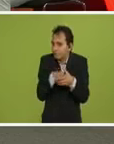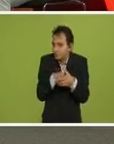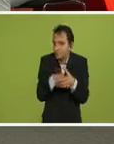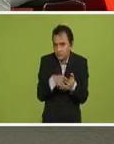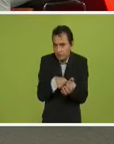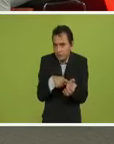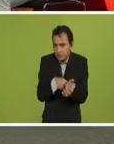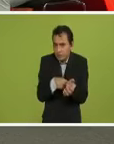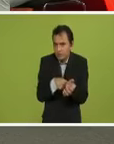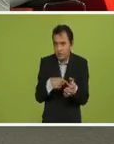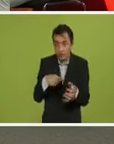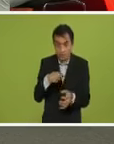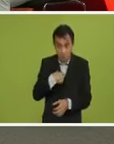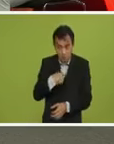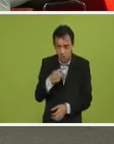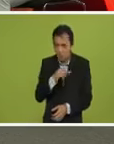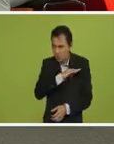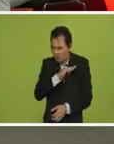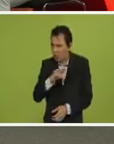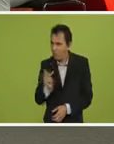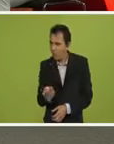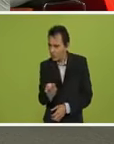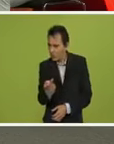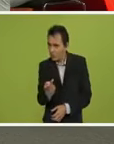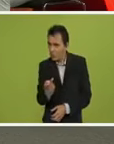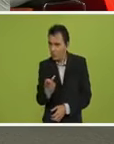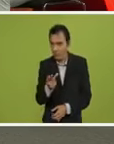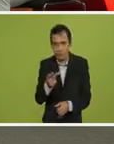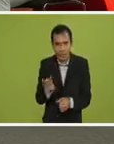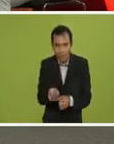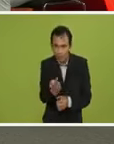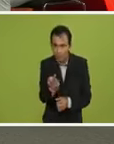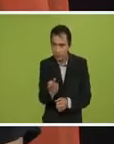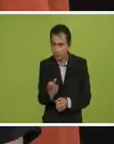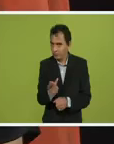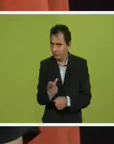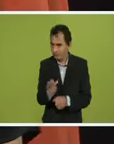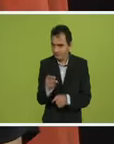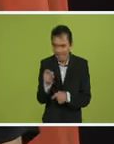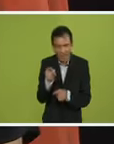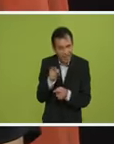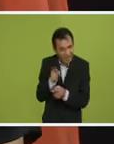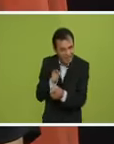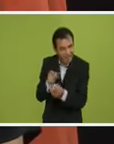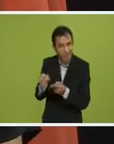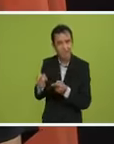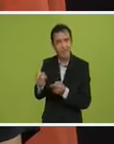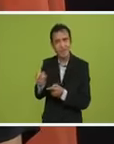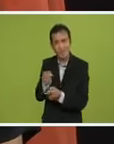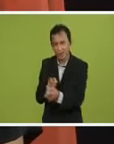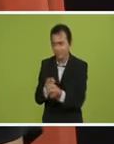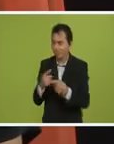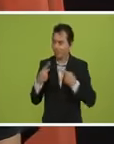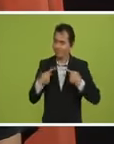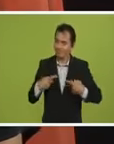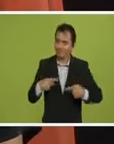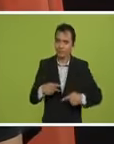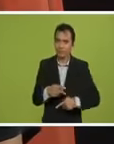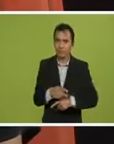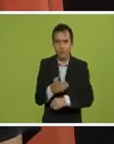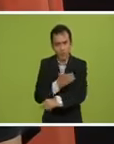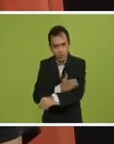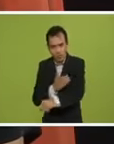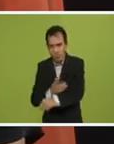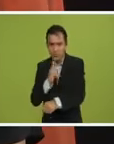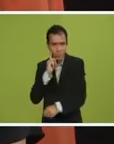hacer preguntas a ti. Normalmente eran preguntas muy agresivas que atacaban a las personas entre